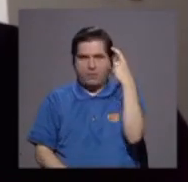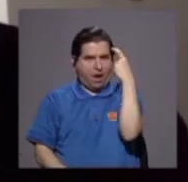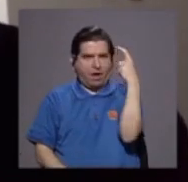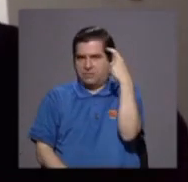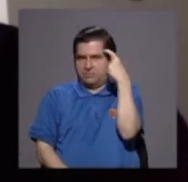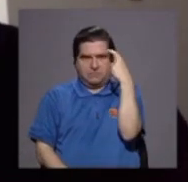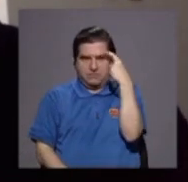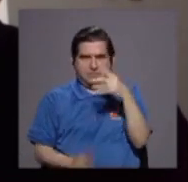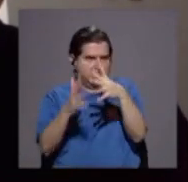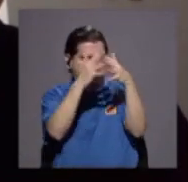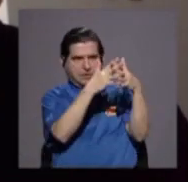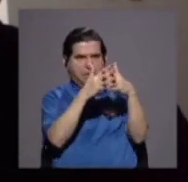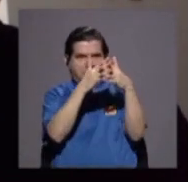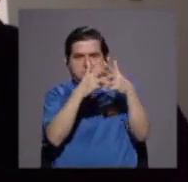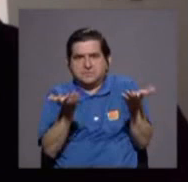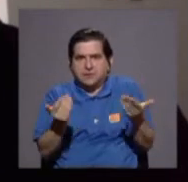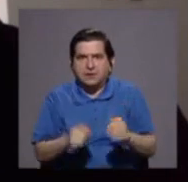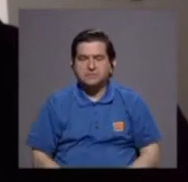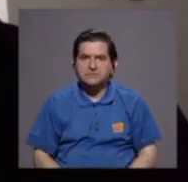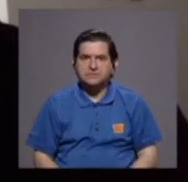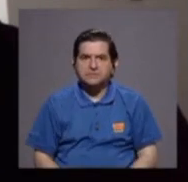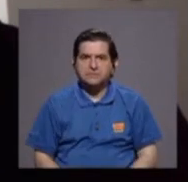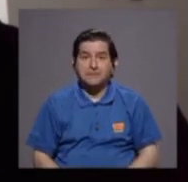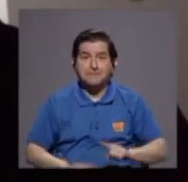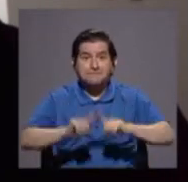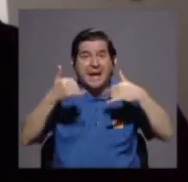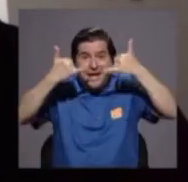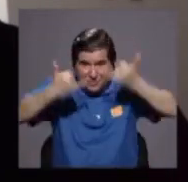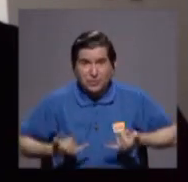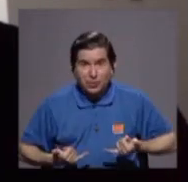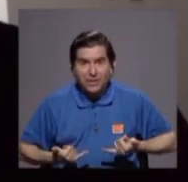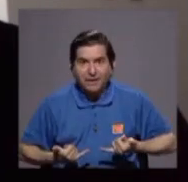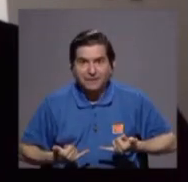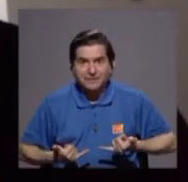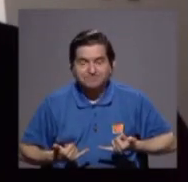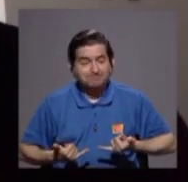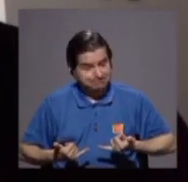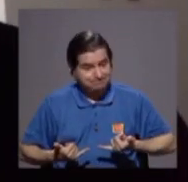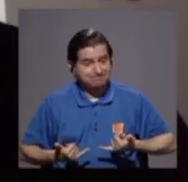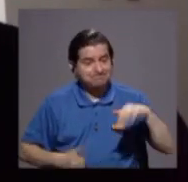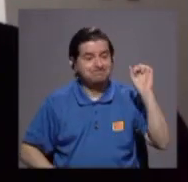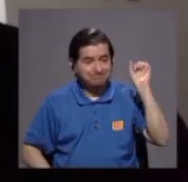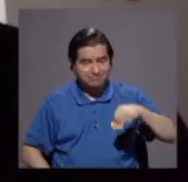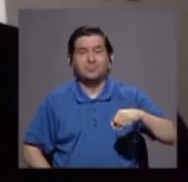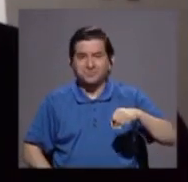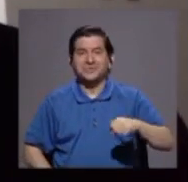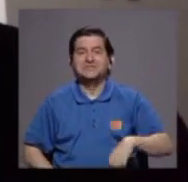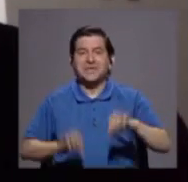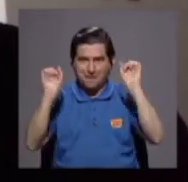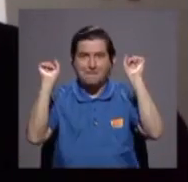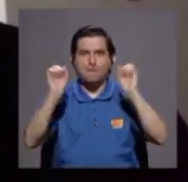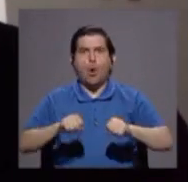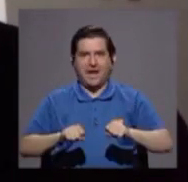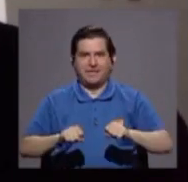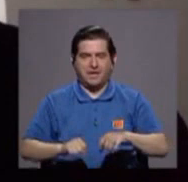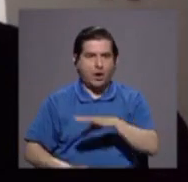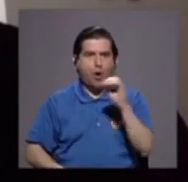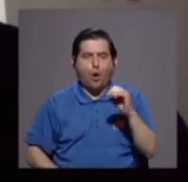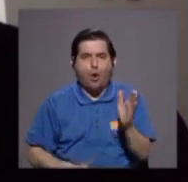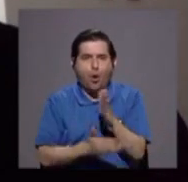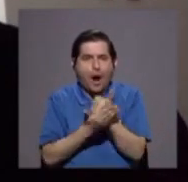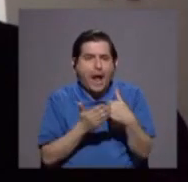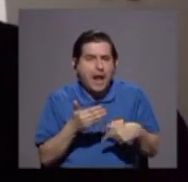inimaginables en Estados Unidos, pero que en este momento son posibles, o por lo menos hay